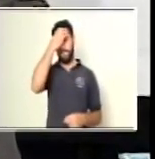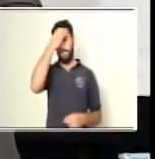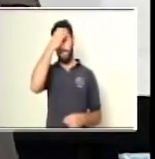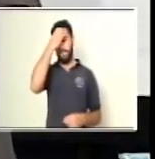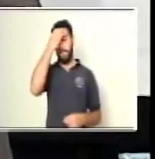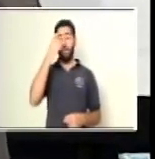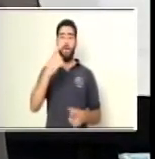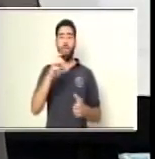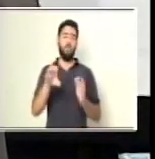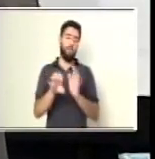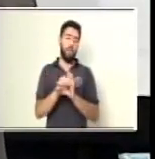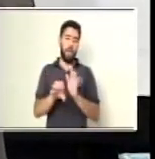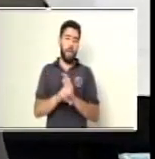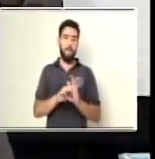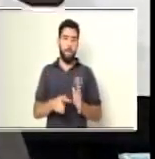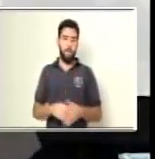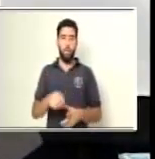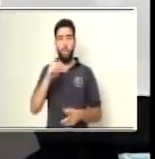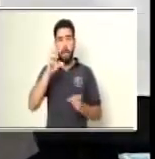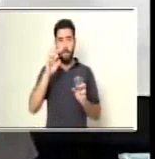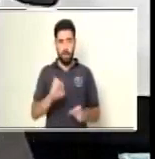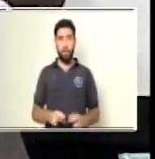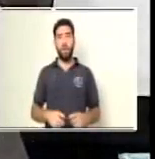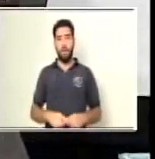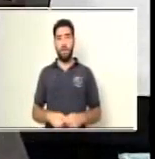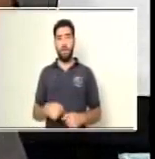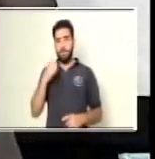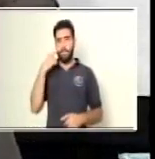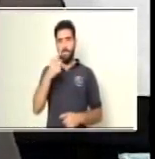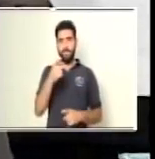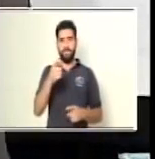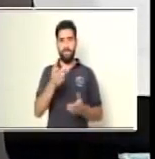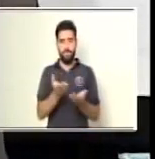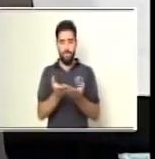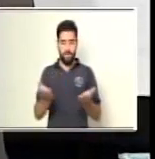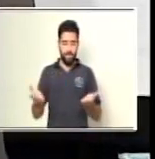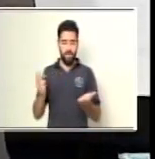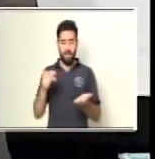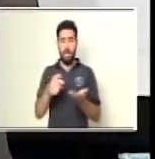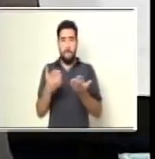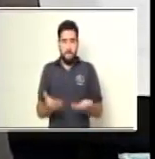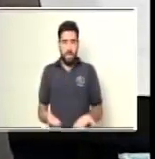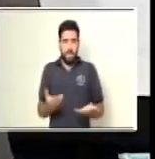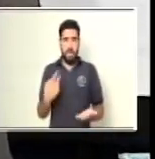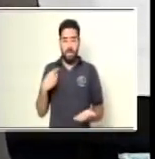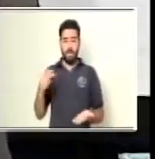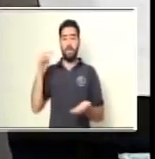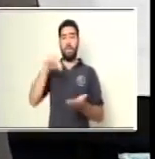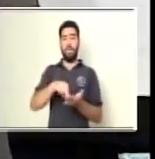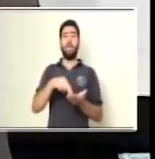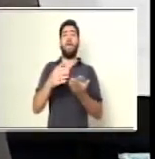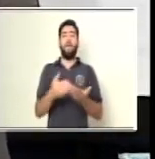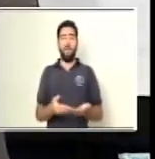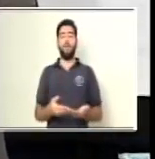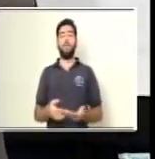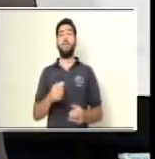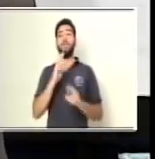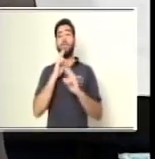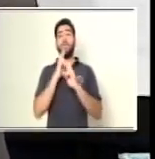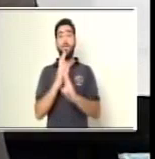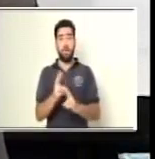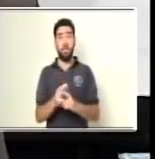Supongamos que va una persona y se sube a una balanza, a una báscula, y le da como